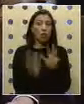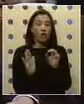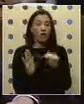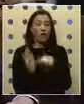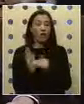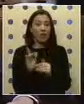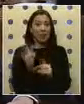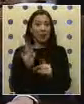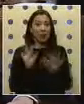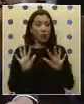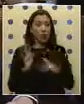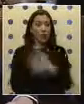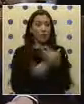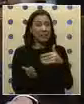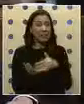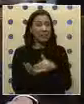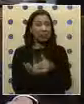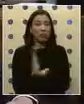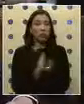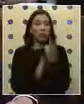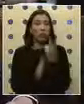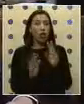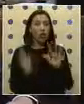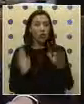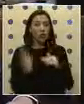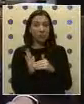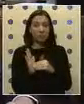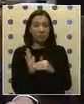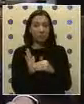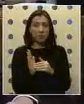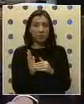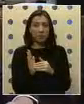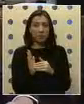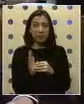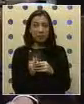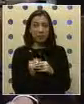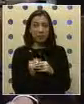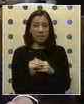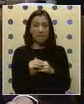de 115.000 a 210.000.